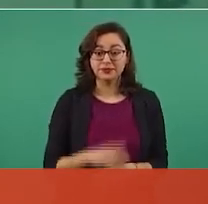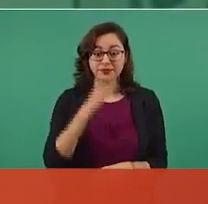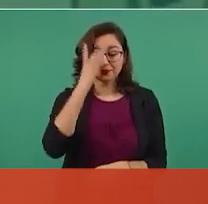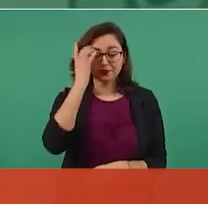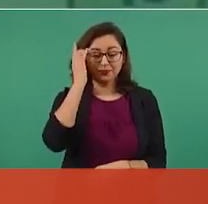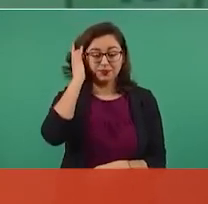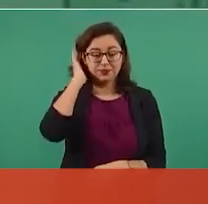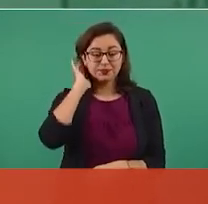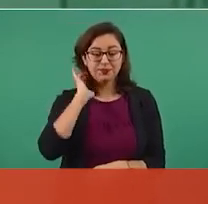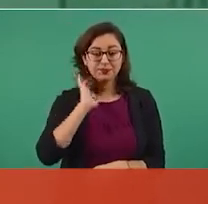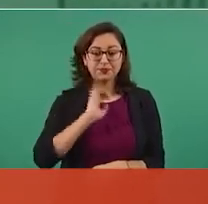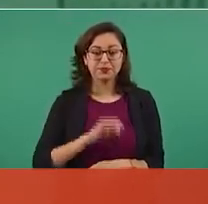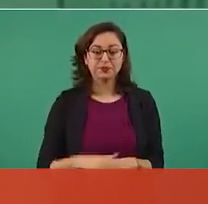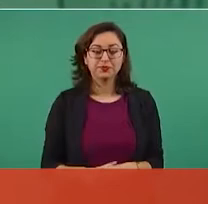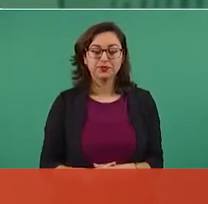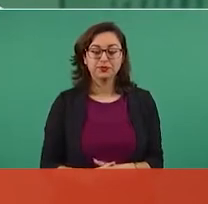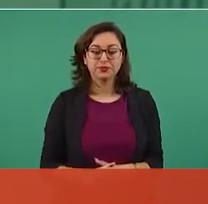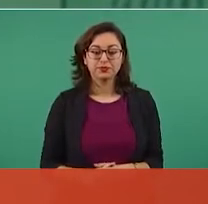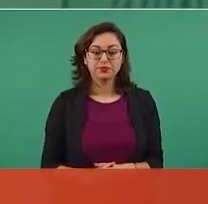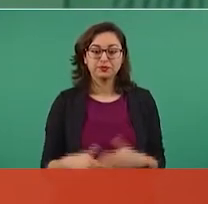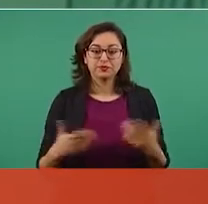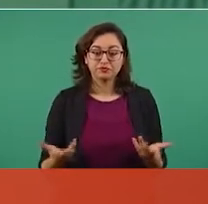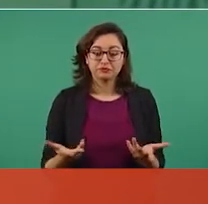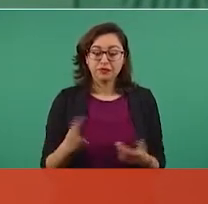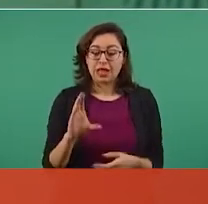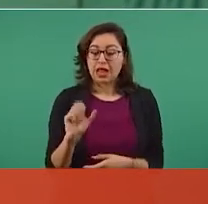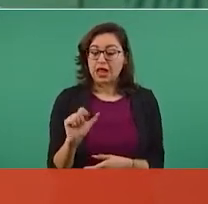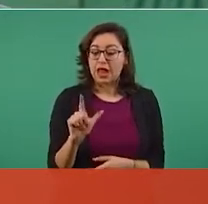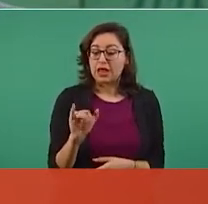Para tener mayoría calificada,